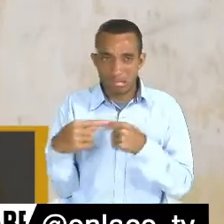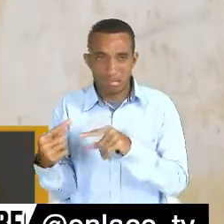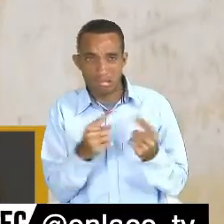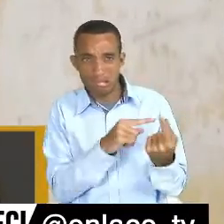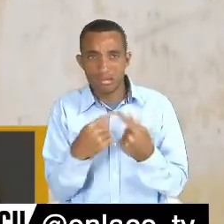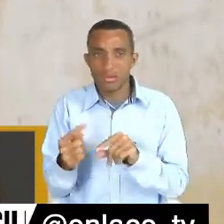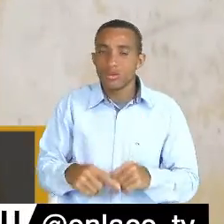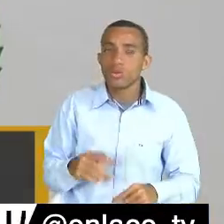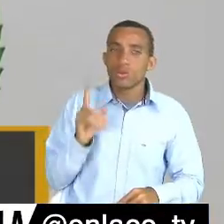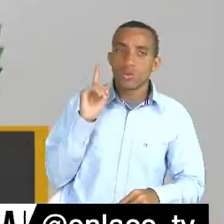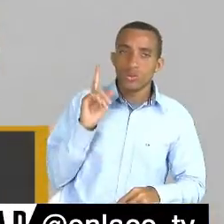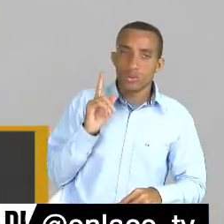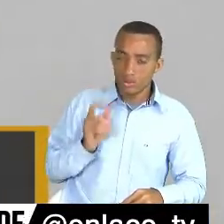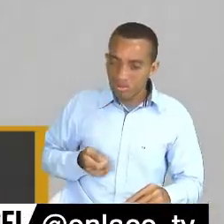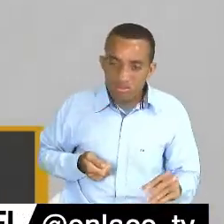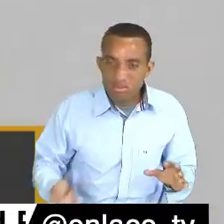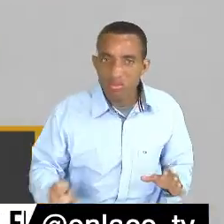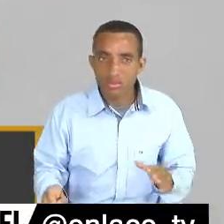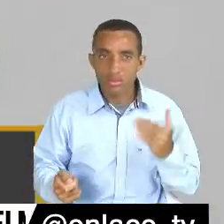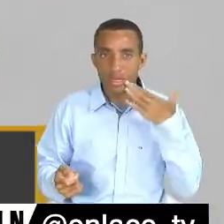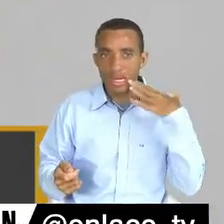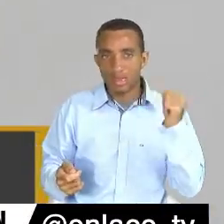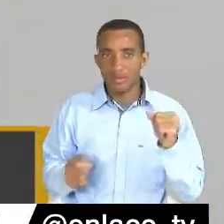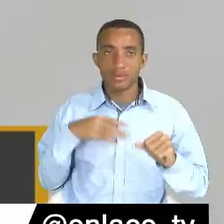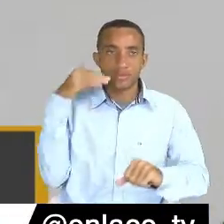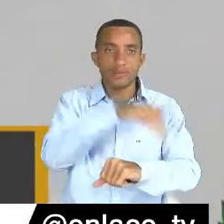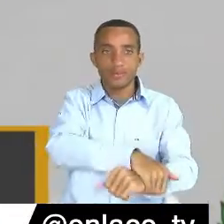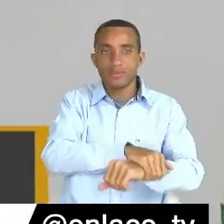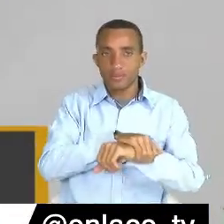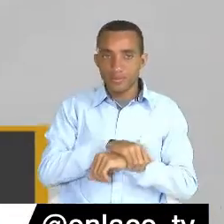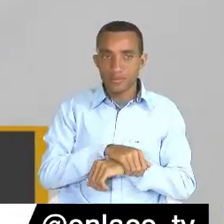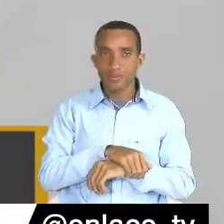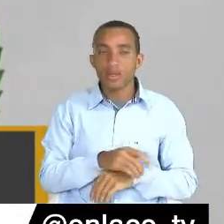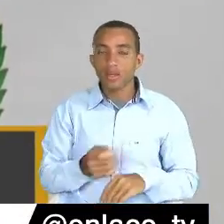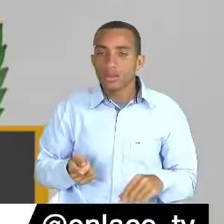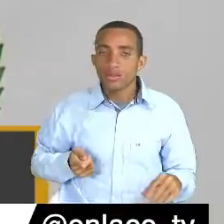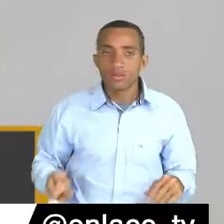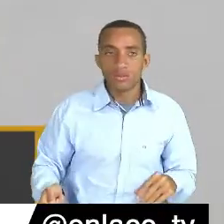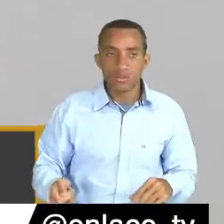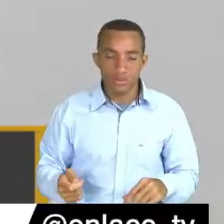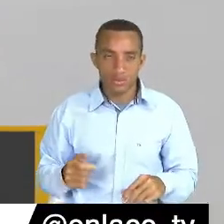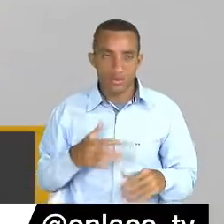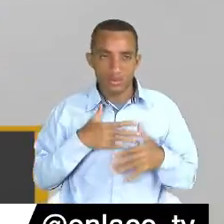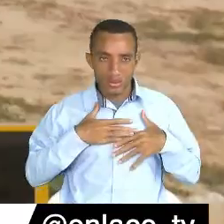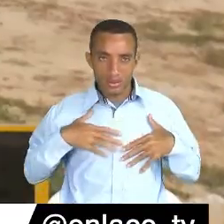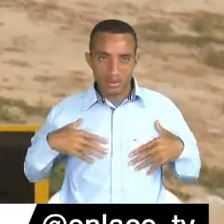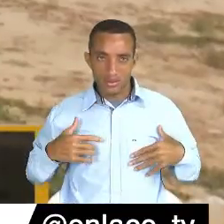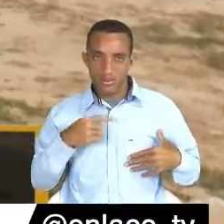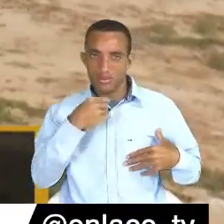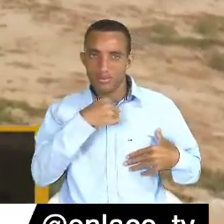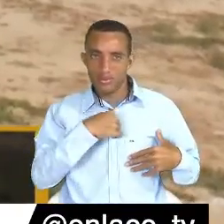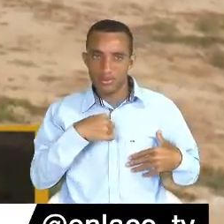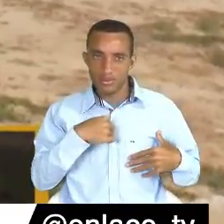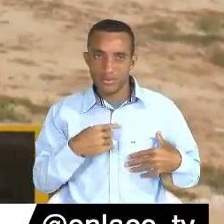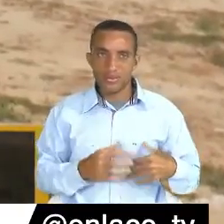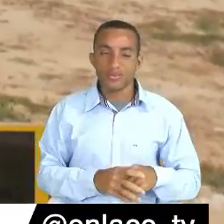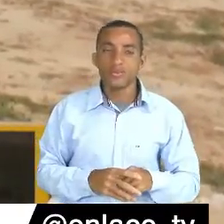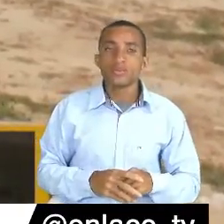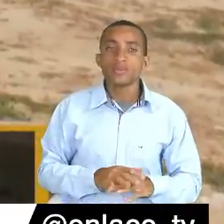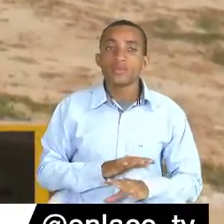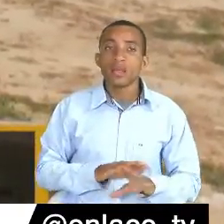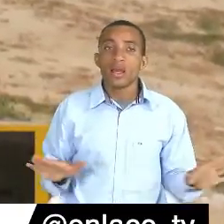estos es agredido por una mujer, la cual es capturada, le ocasiona una herida a la altura del pecho con un objeto cortopunzante. Ahí estaba instalado en